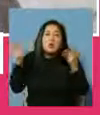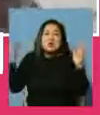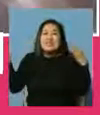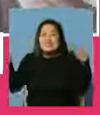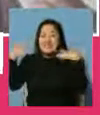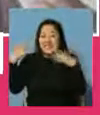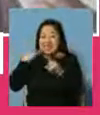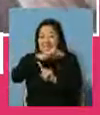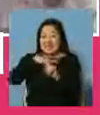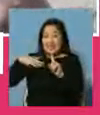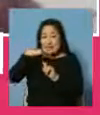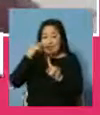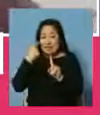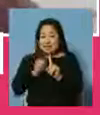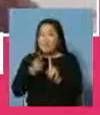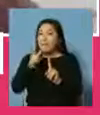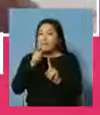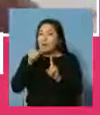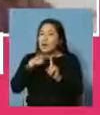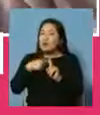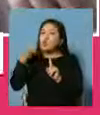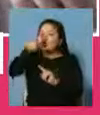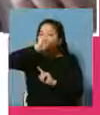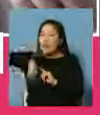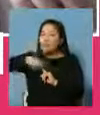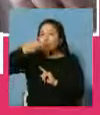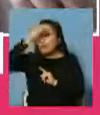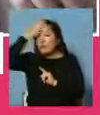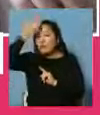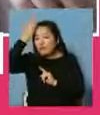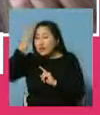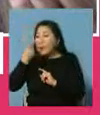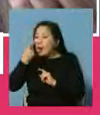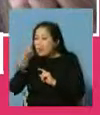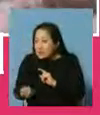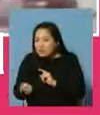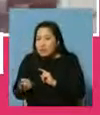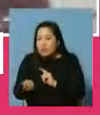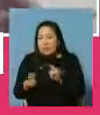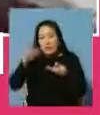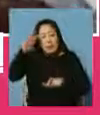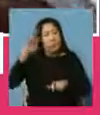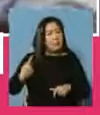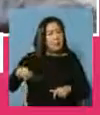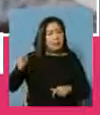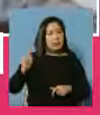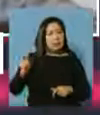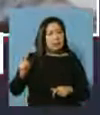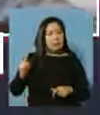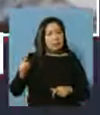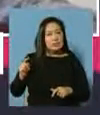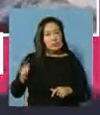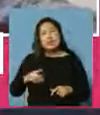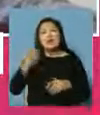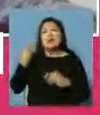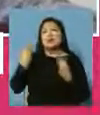Cuando alguno resulta ser patógeno, ahí nos enteramos porque vemos la enfermedad. Pero